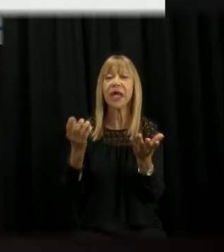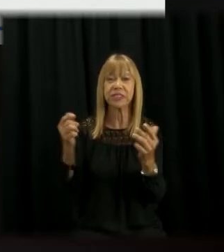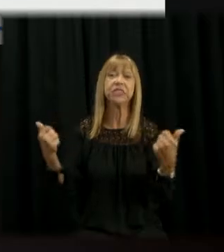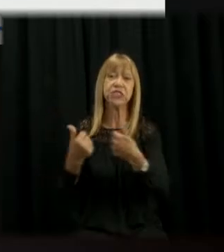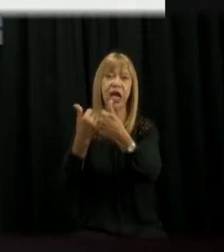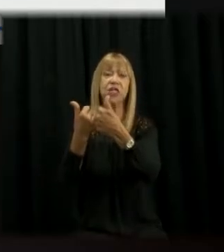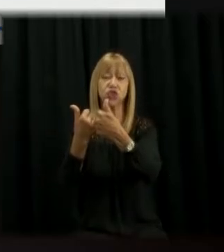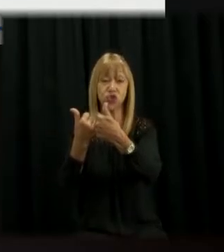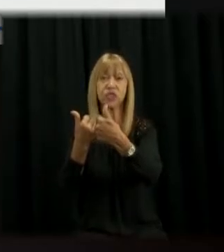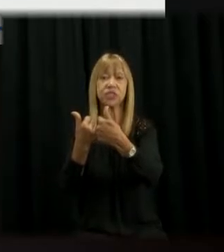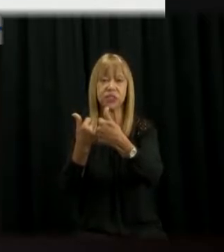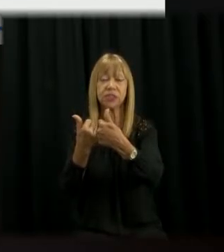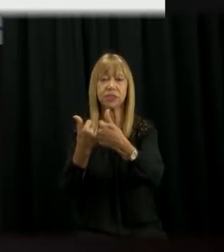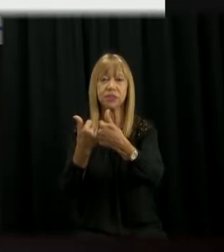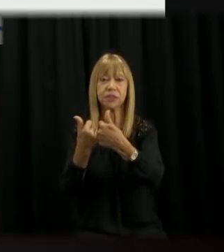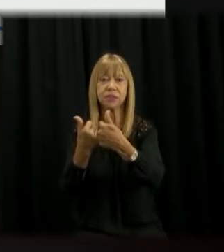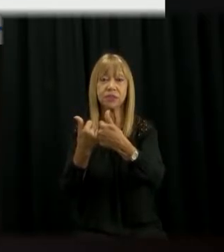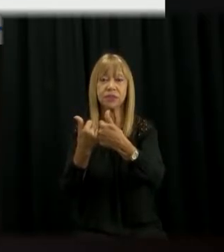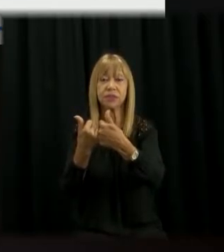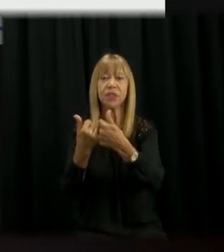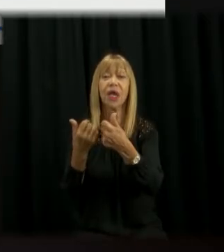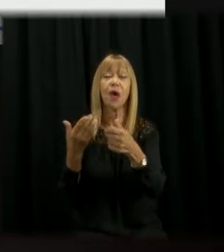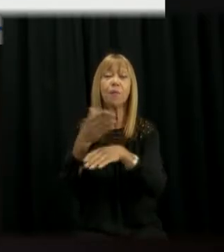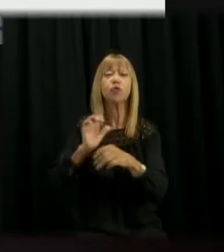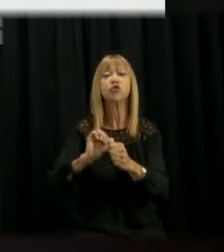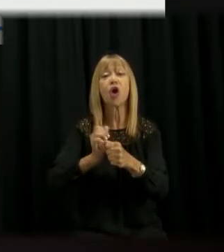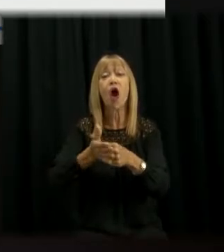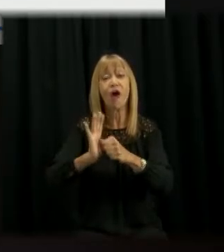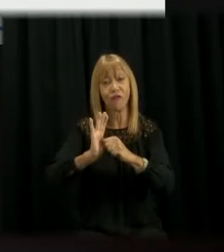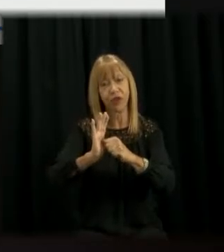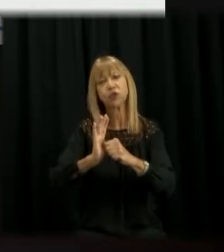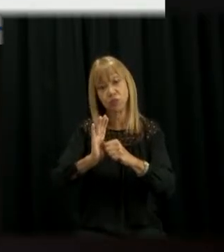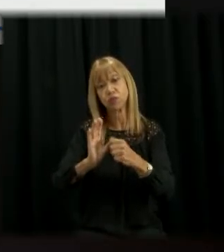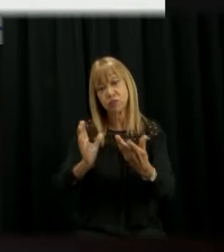al reconocimiento de los desafíos en un mundo